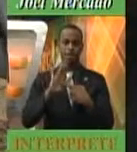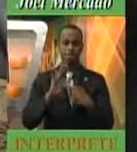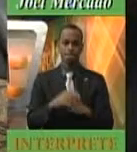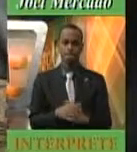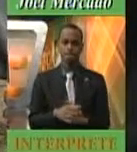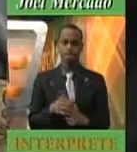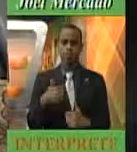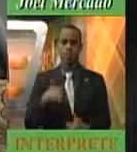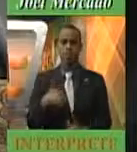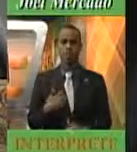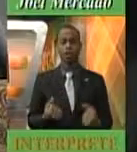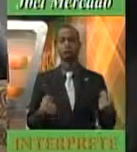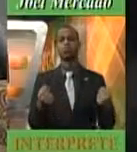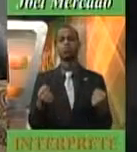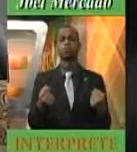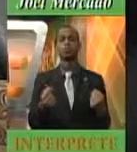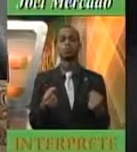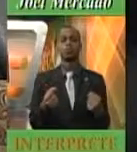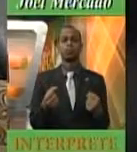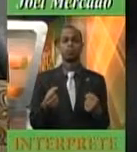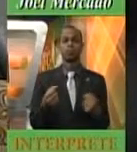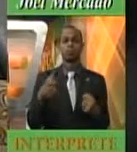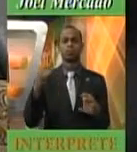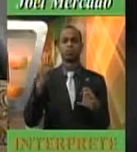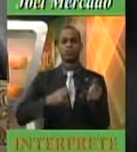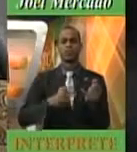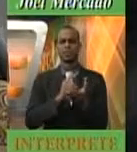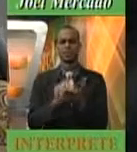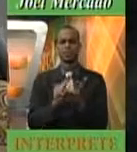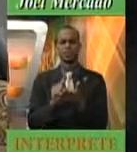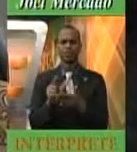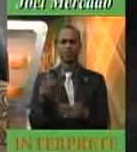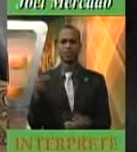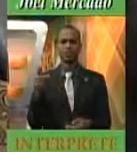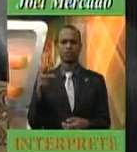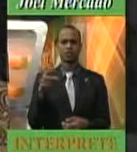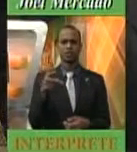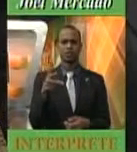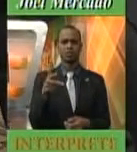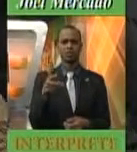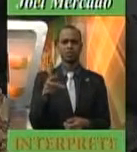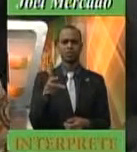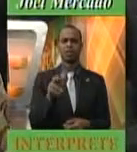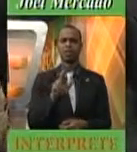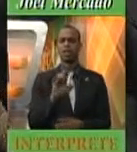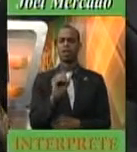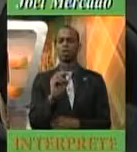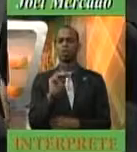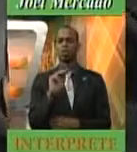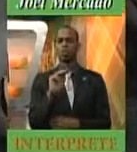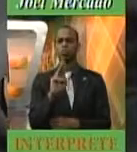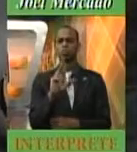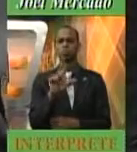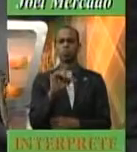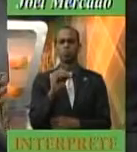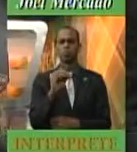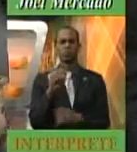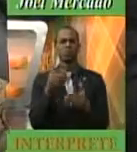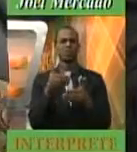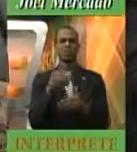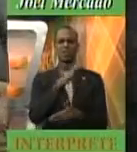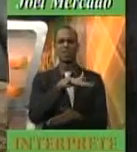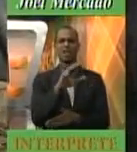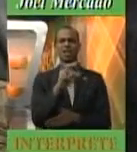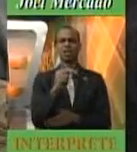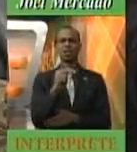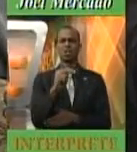Iba por casualidad este fin de semana por la propia Rómulo. Ya llegando a la Núñez de Cáceres,